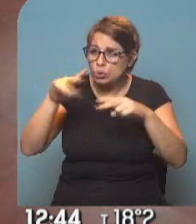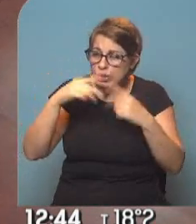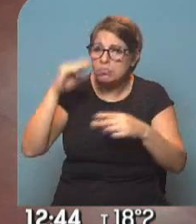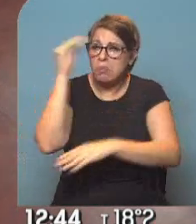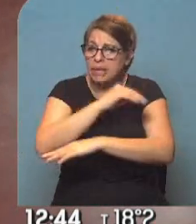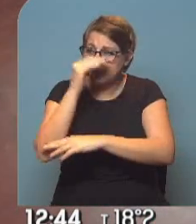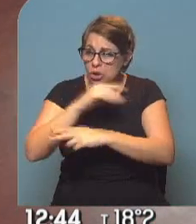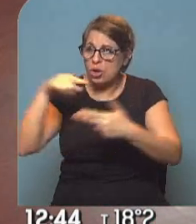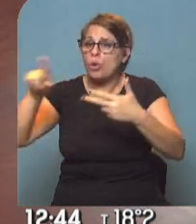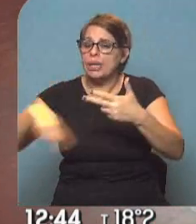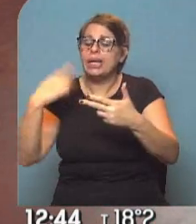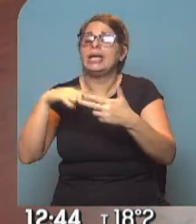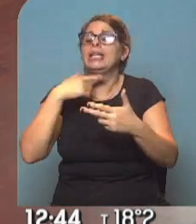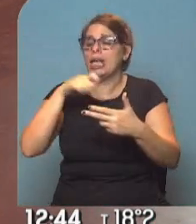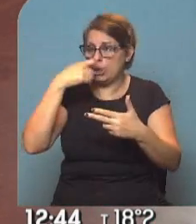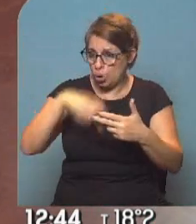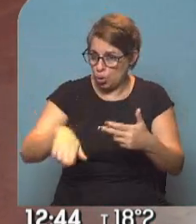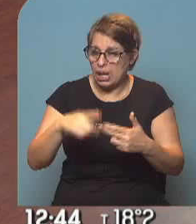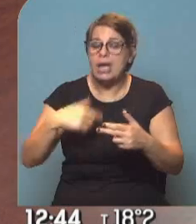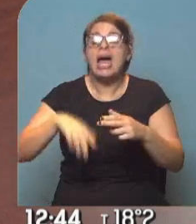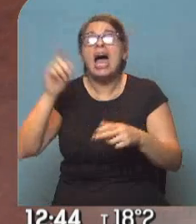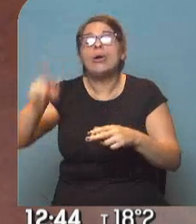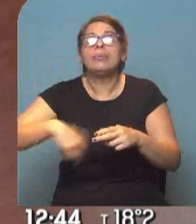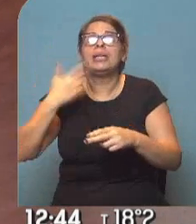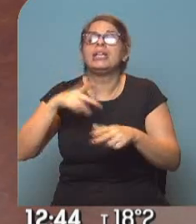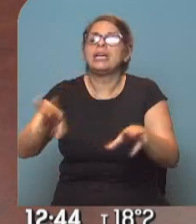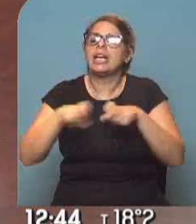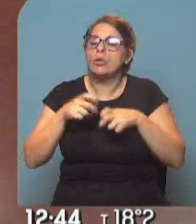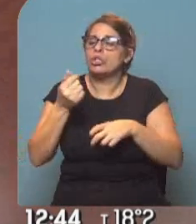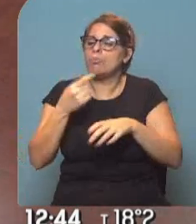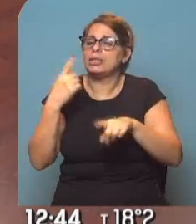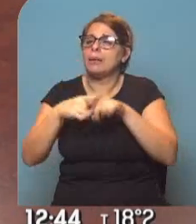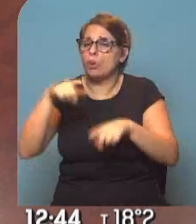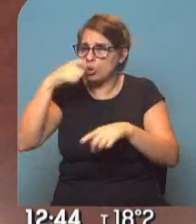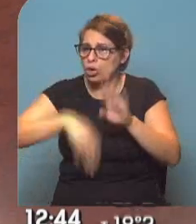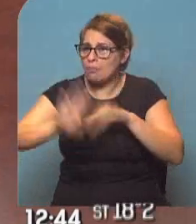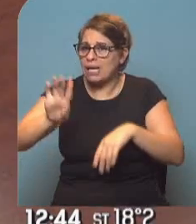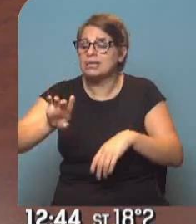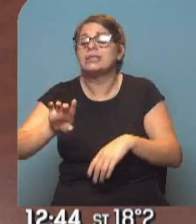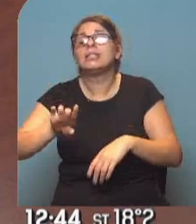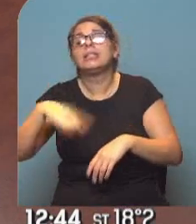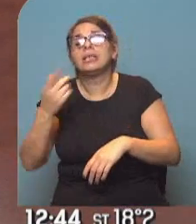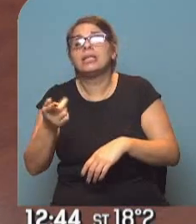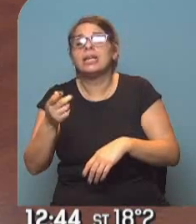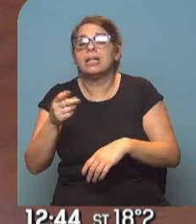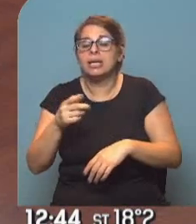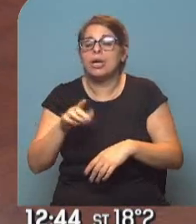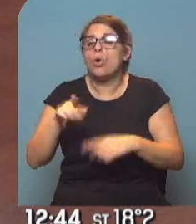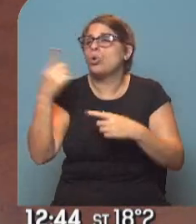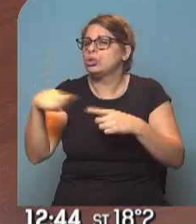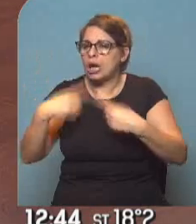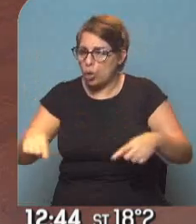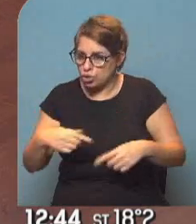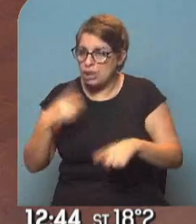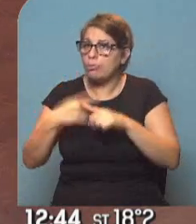petróleo. Es decir, en México en este momento está ingresando más plata por la droga desde Estados Unidos que por otros ítems. Y